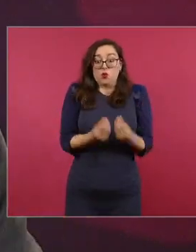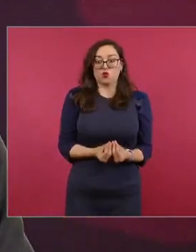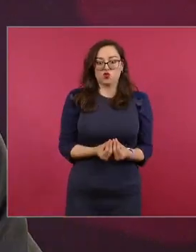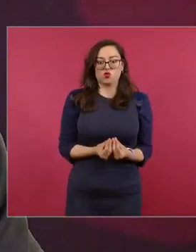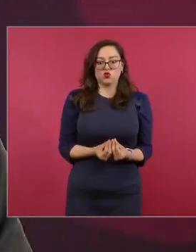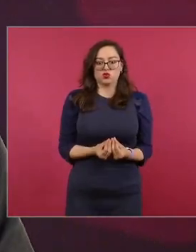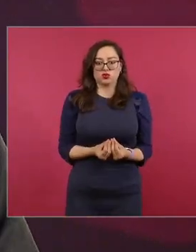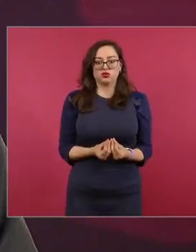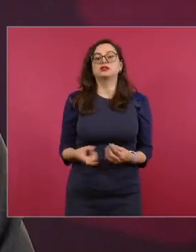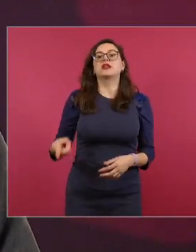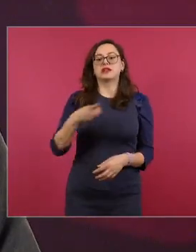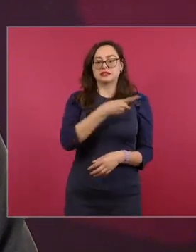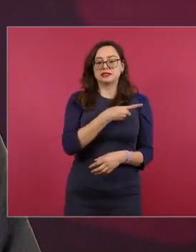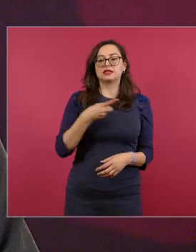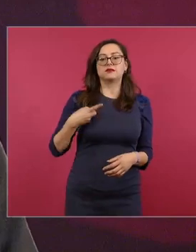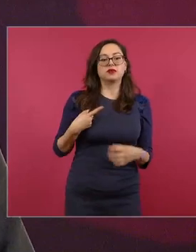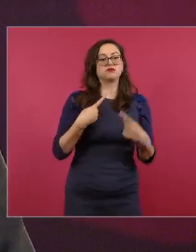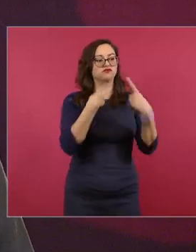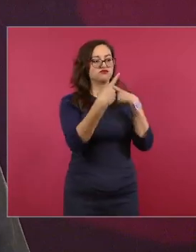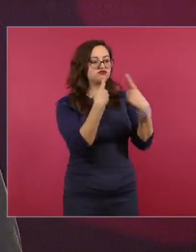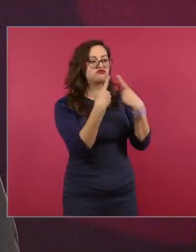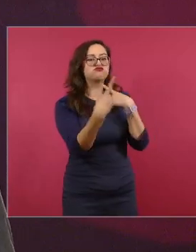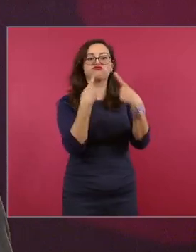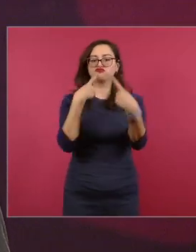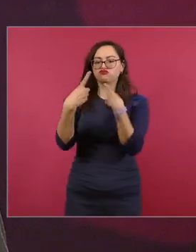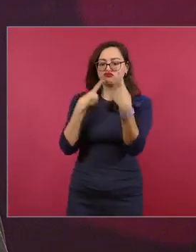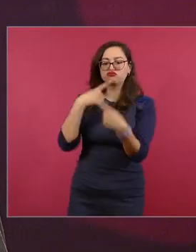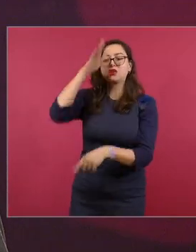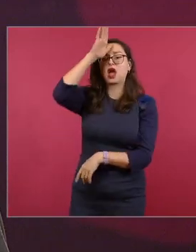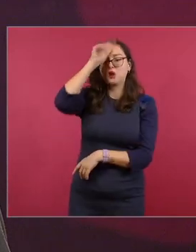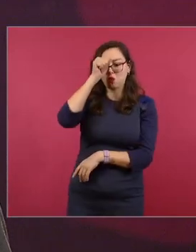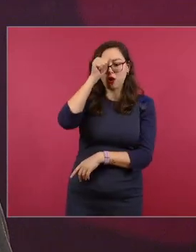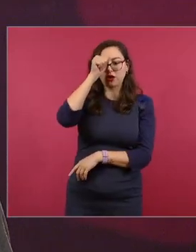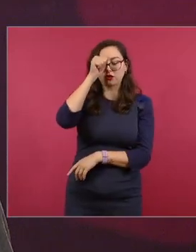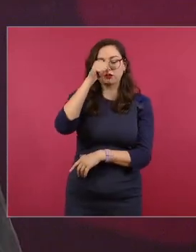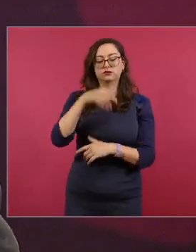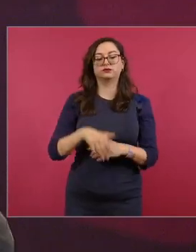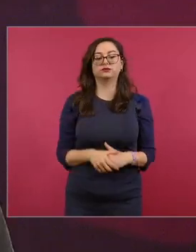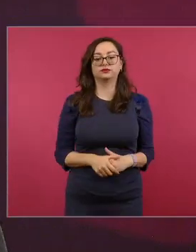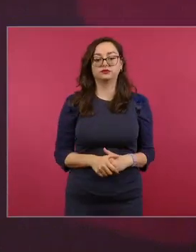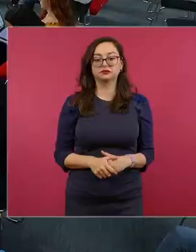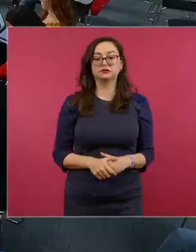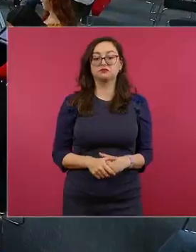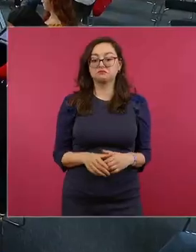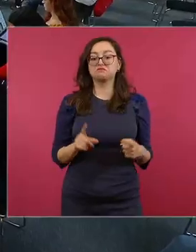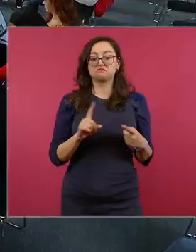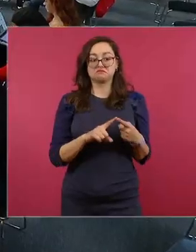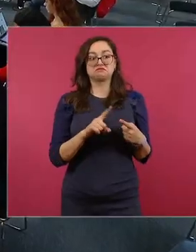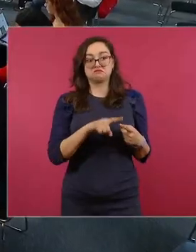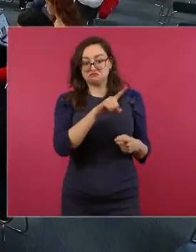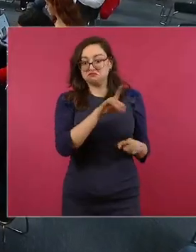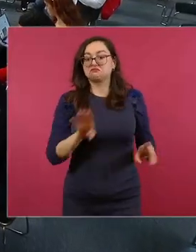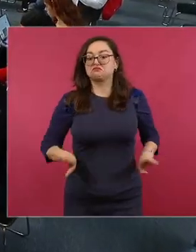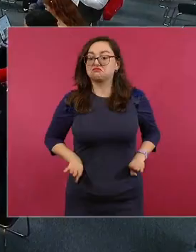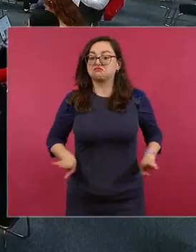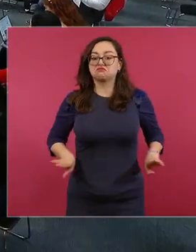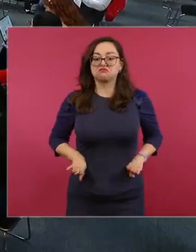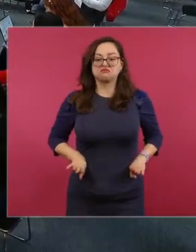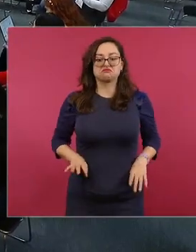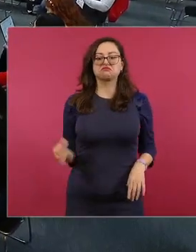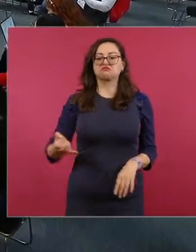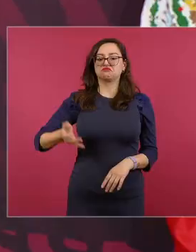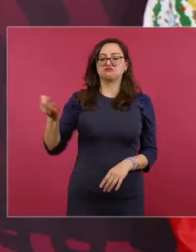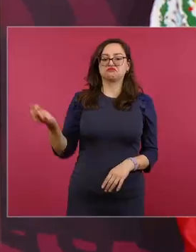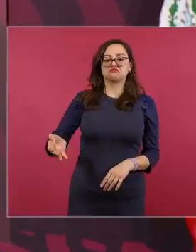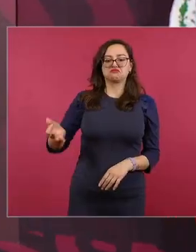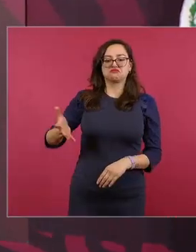Tenemos que dialogar y ponernos de acuerdo. Y en lo cualitativo, él siempre nos ha